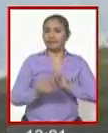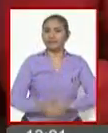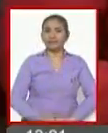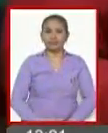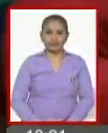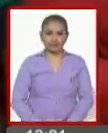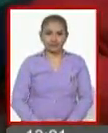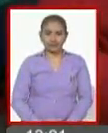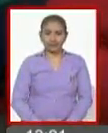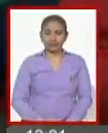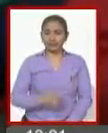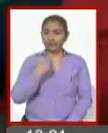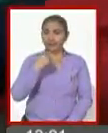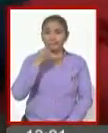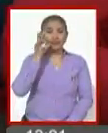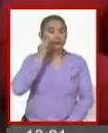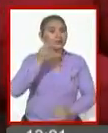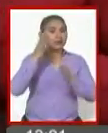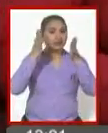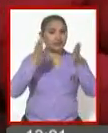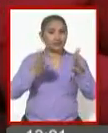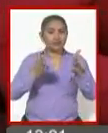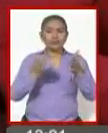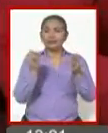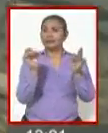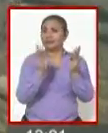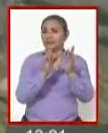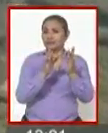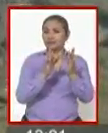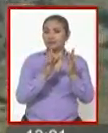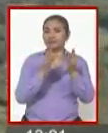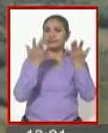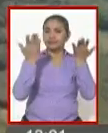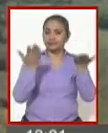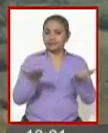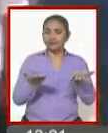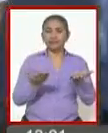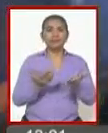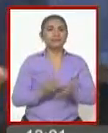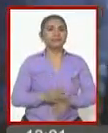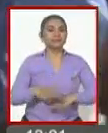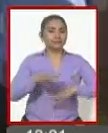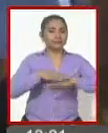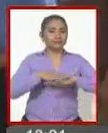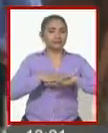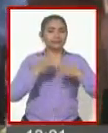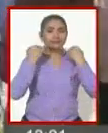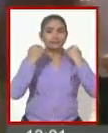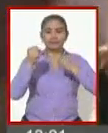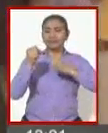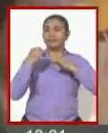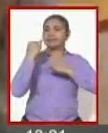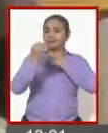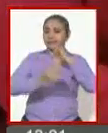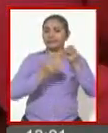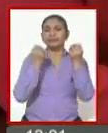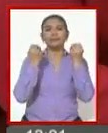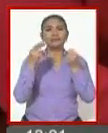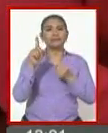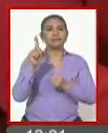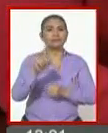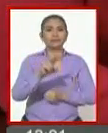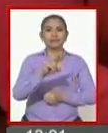según los indígenas que nos han contactado y por otro lado notas de prensas que ya hay en base a reportes internacionales están hablando de